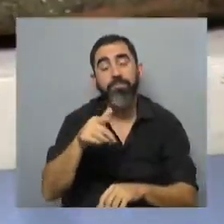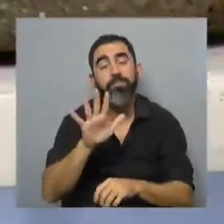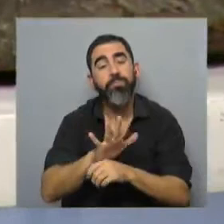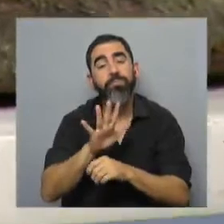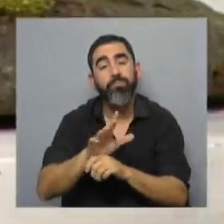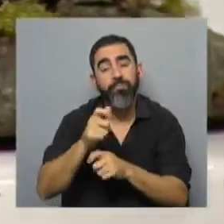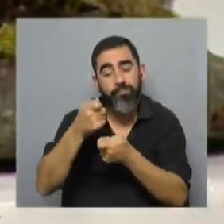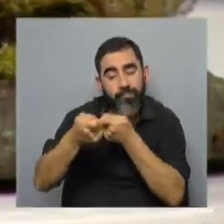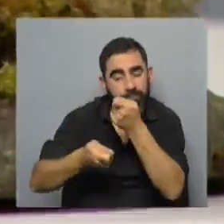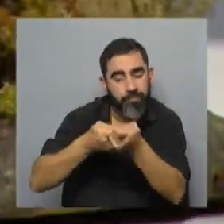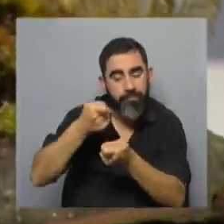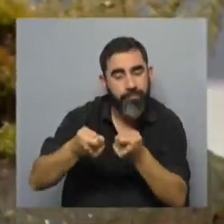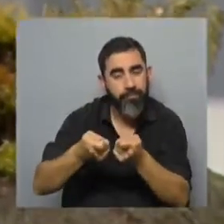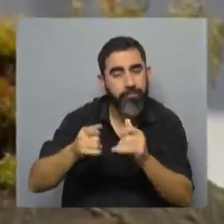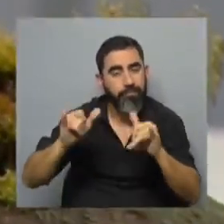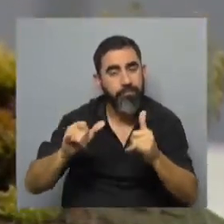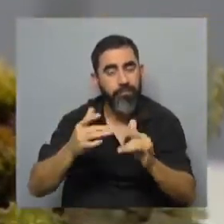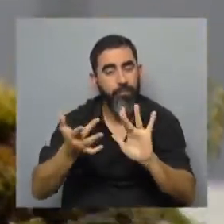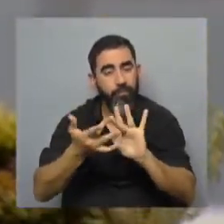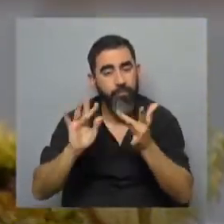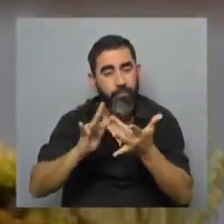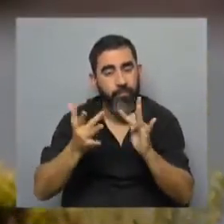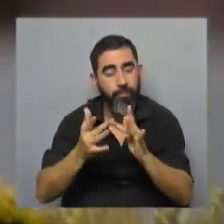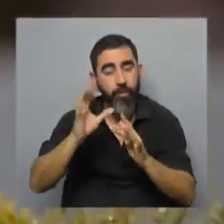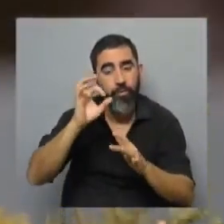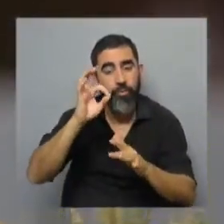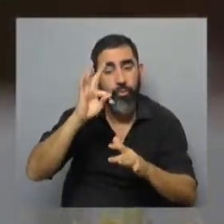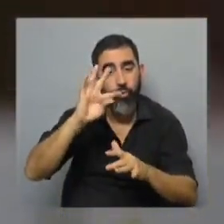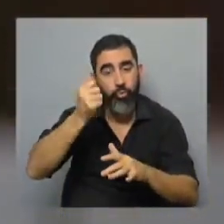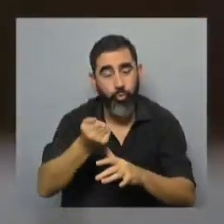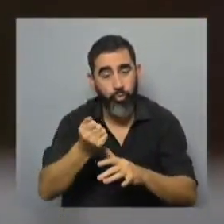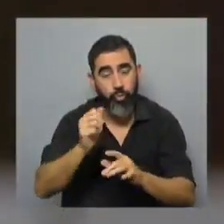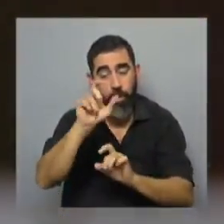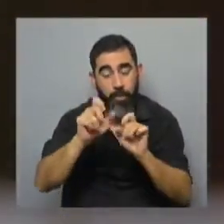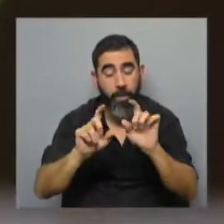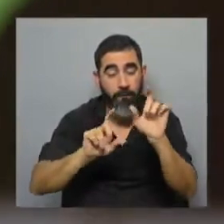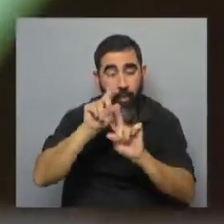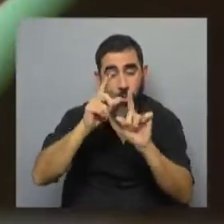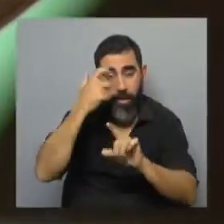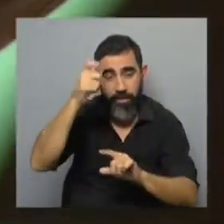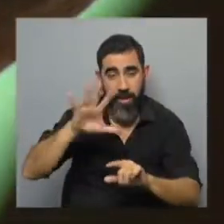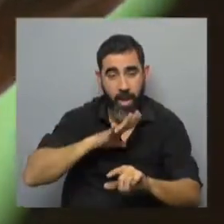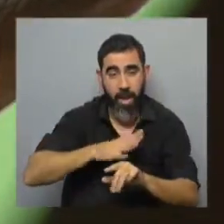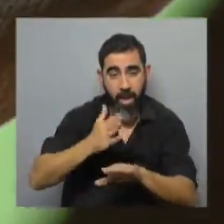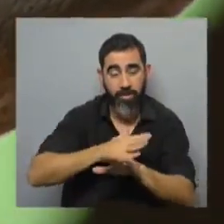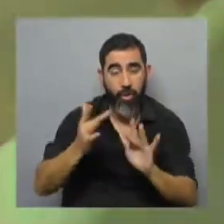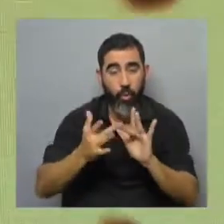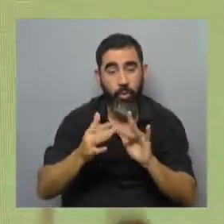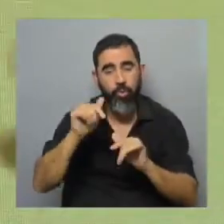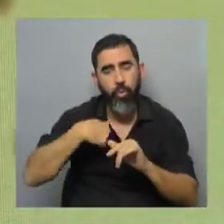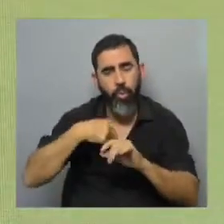fuiste trabajando, ¿ya estabas en contacto con Matías Soto, con Pablo Toriño, con la gente de Facultad de Ciencias? No, en realidad este lo